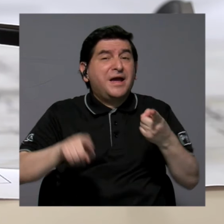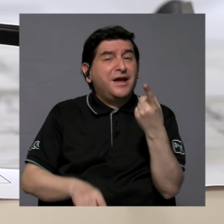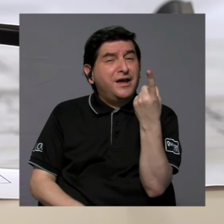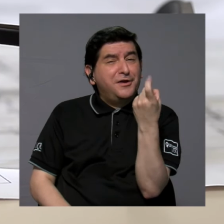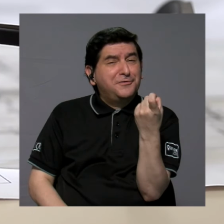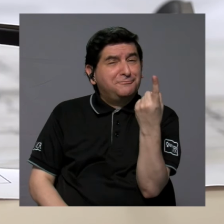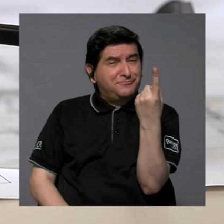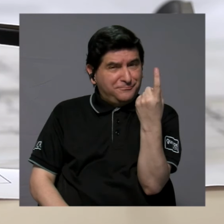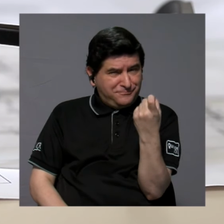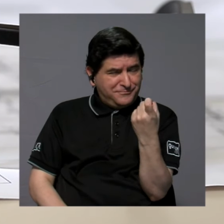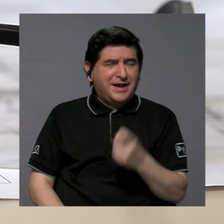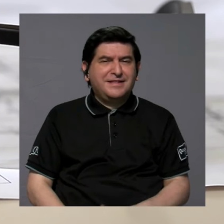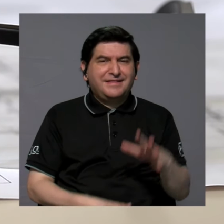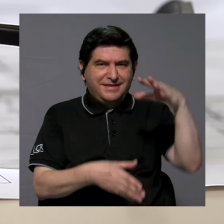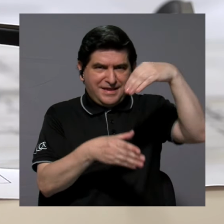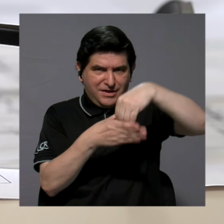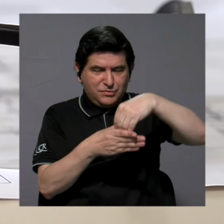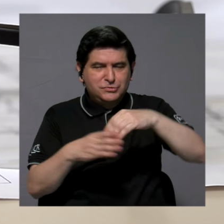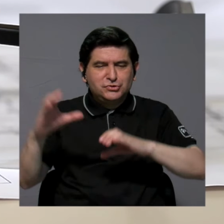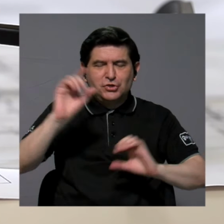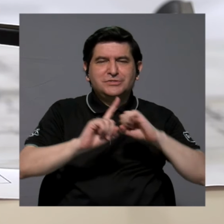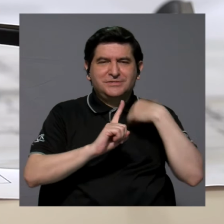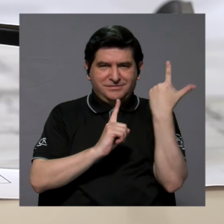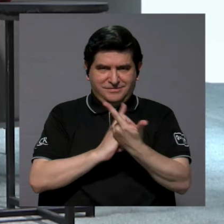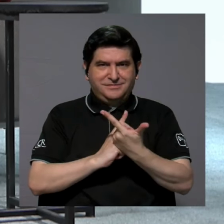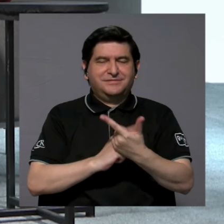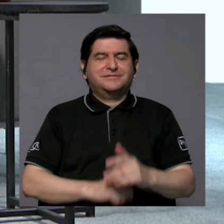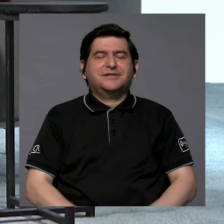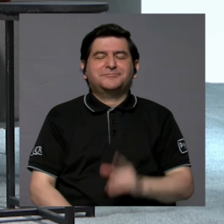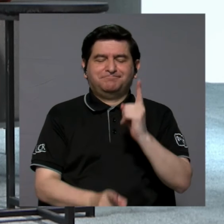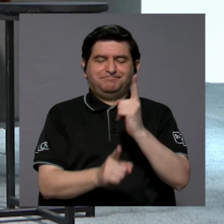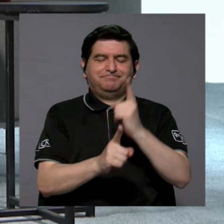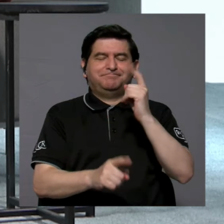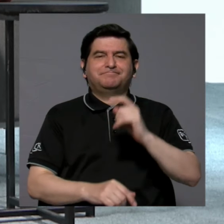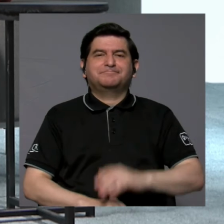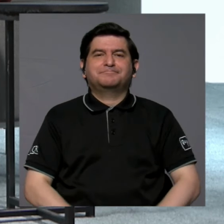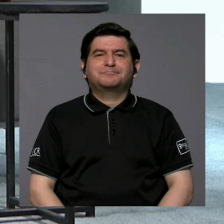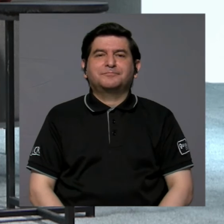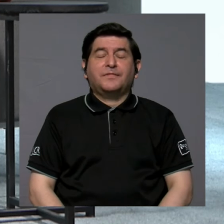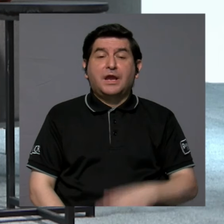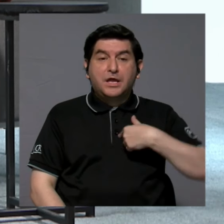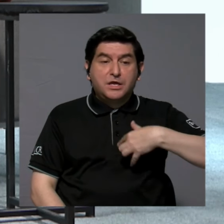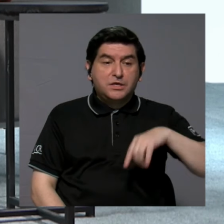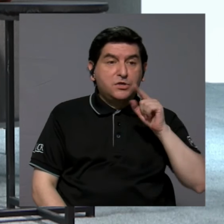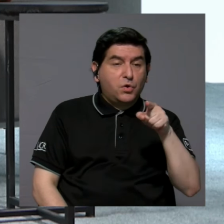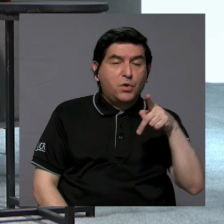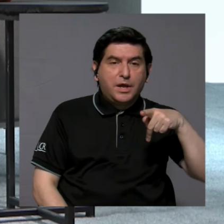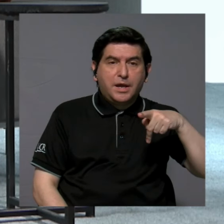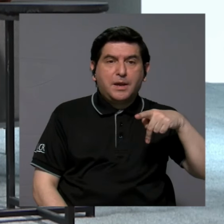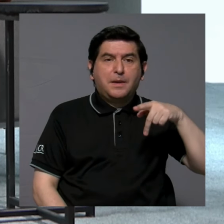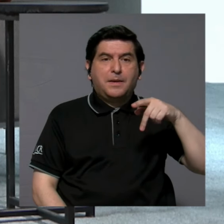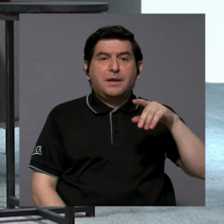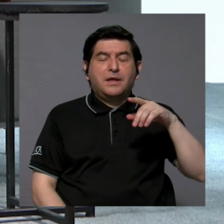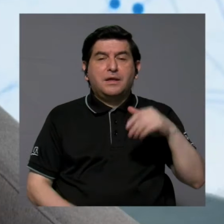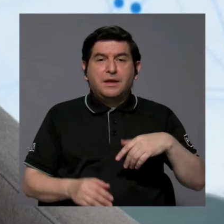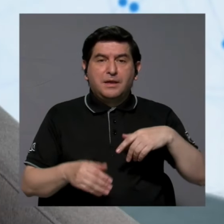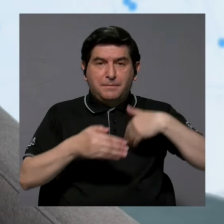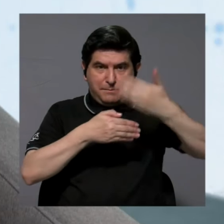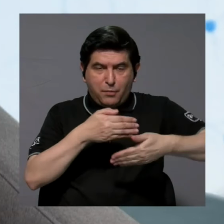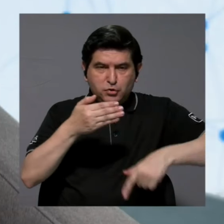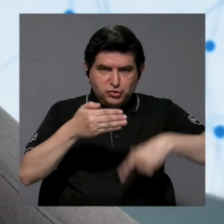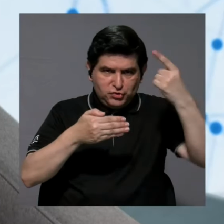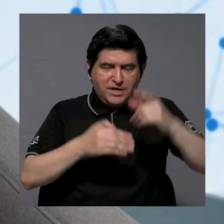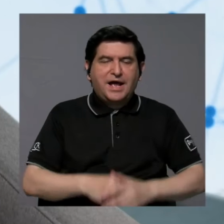faltado un poco más la inclusión de las ciencias sociales, justamente. Y encontré en ese posgrado una